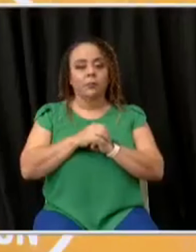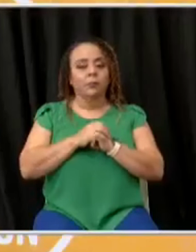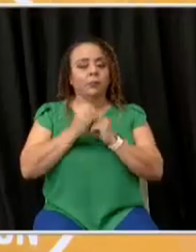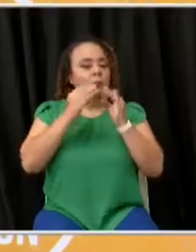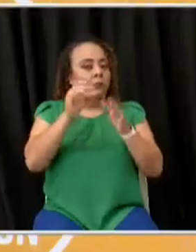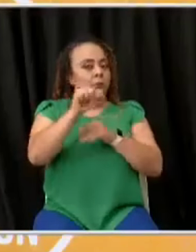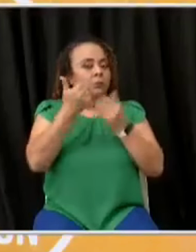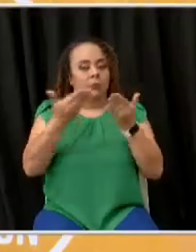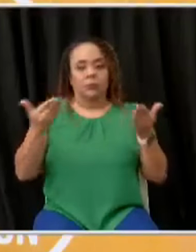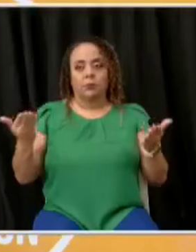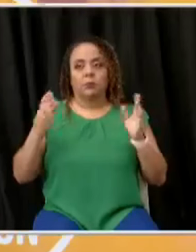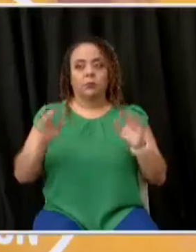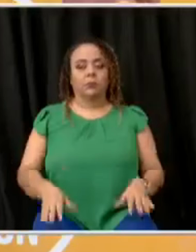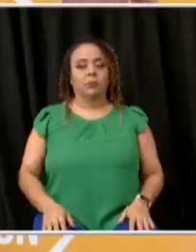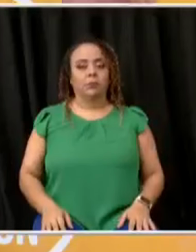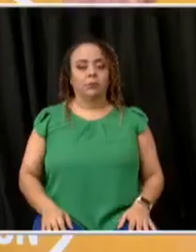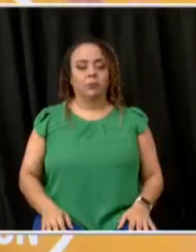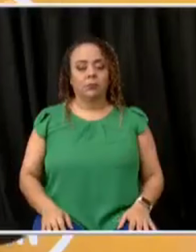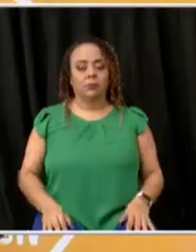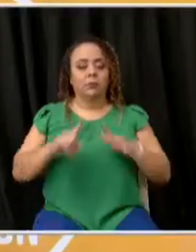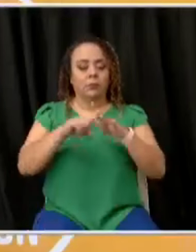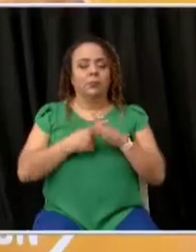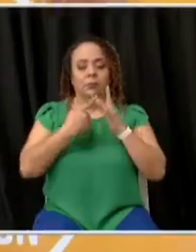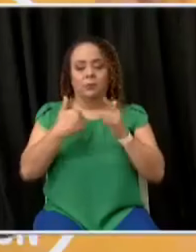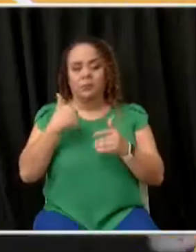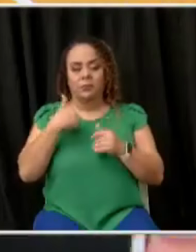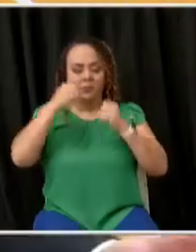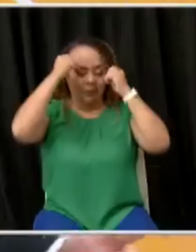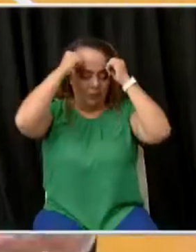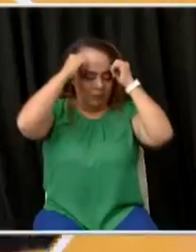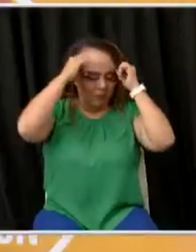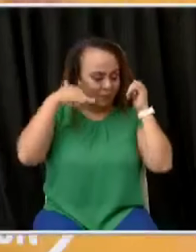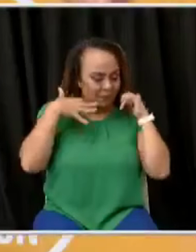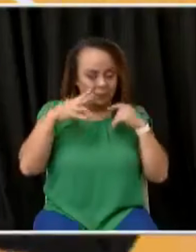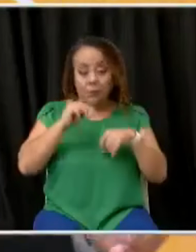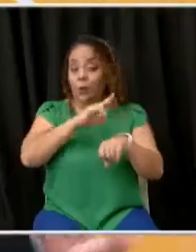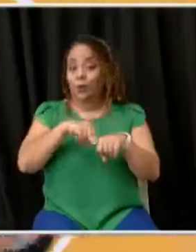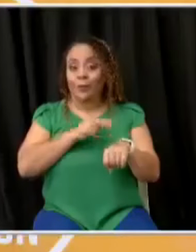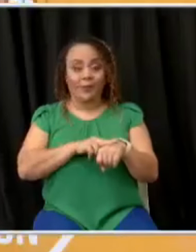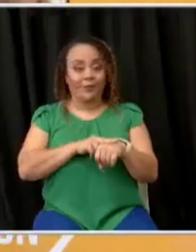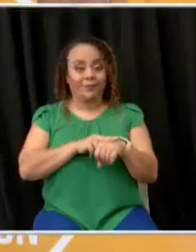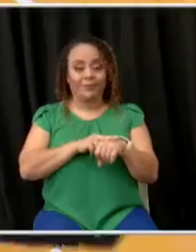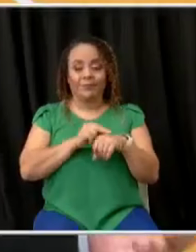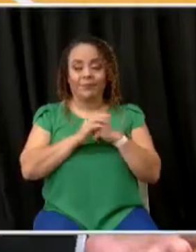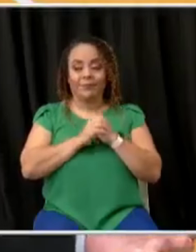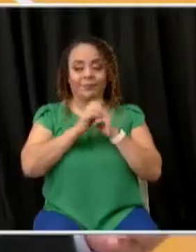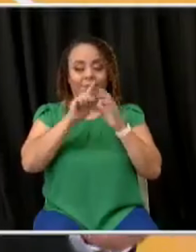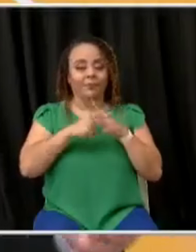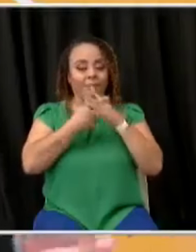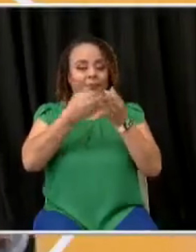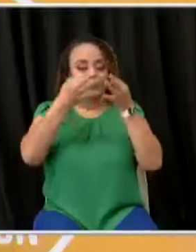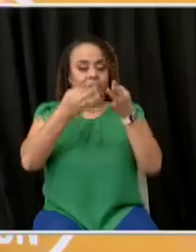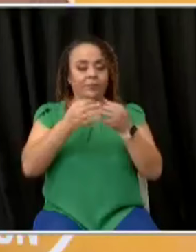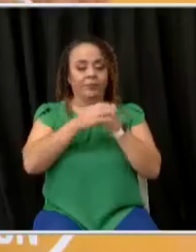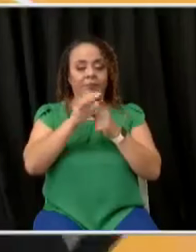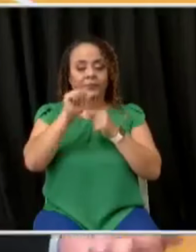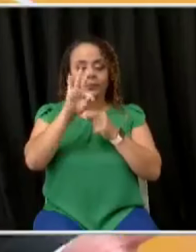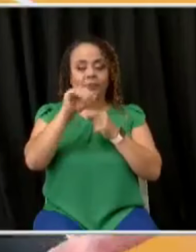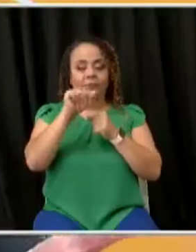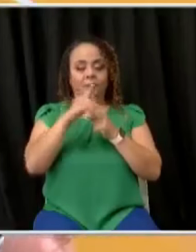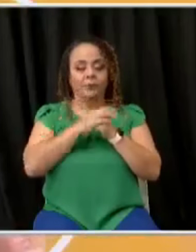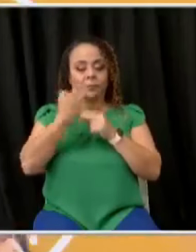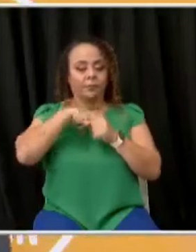otras cosas, ¿no? O sea, empezamos a tener una sudoración que no fue adecuada, nos empezamos a deshidratar, empezamos